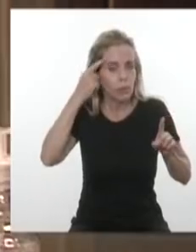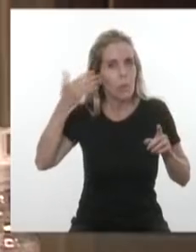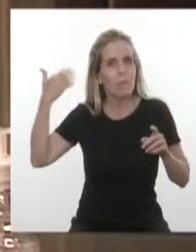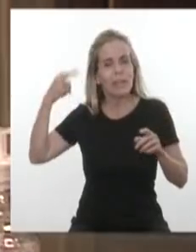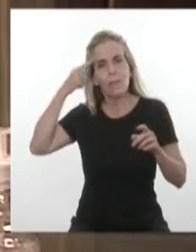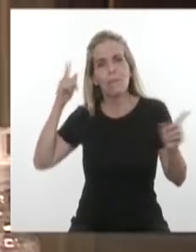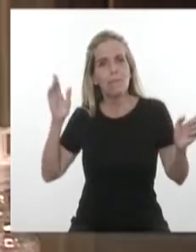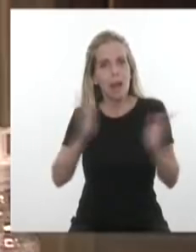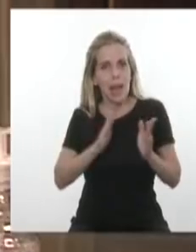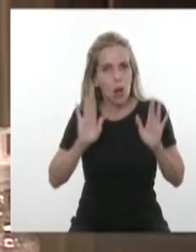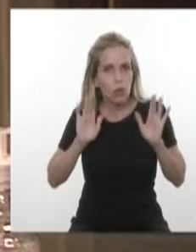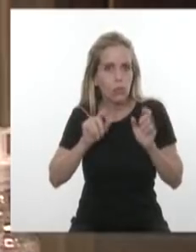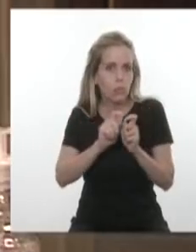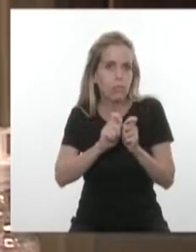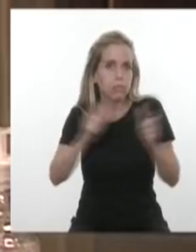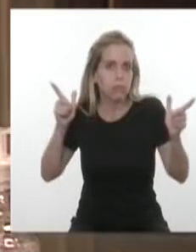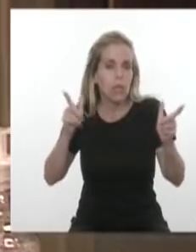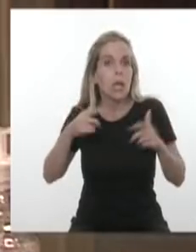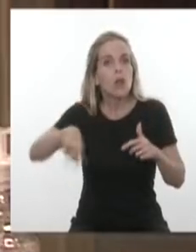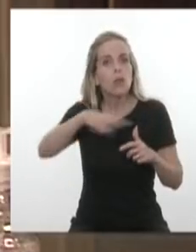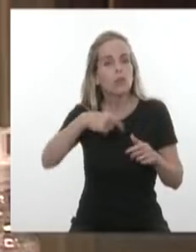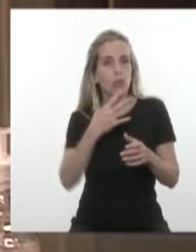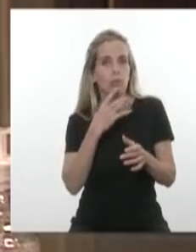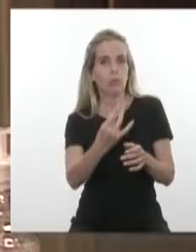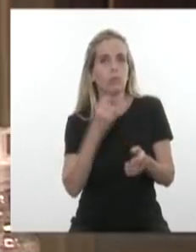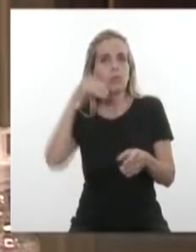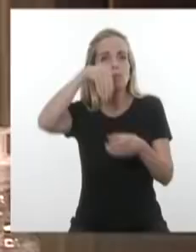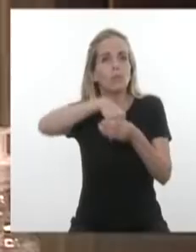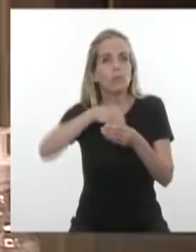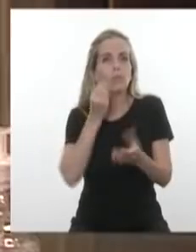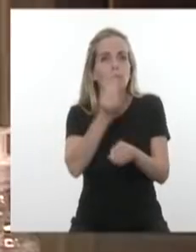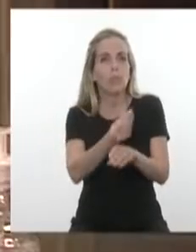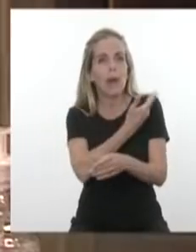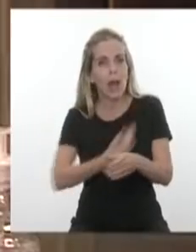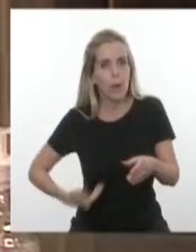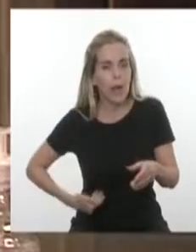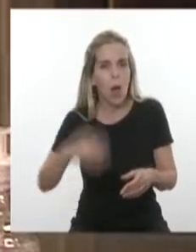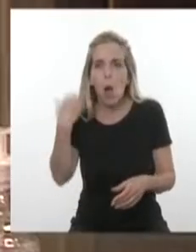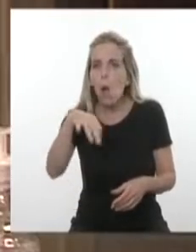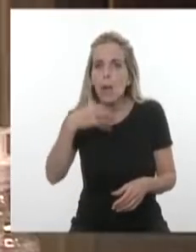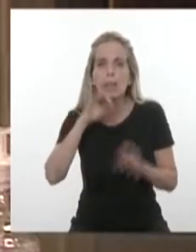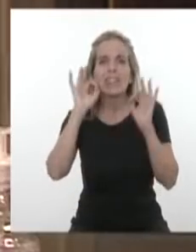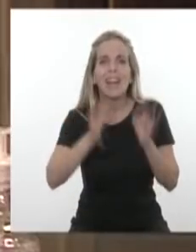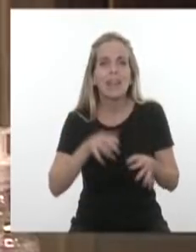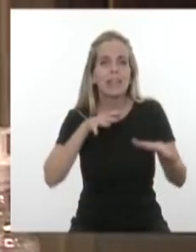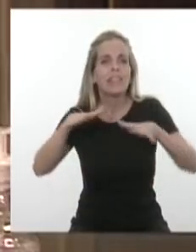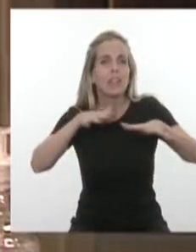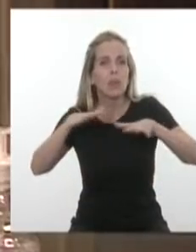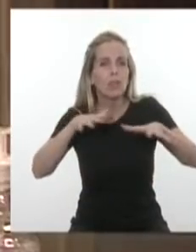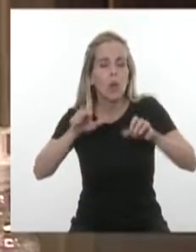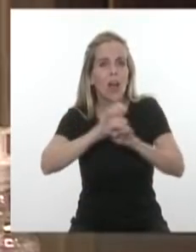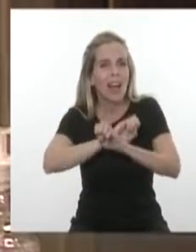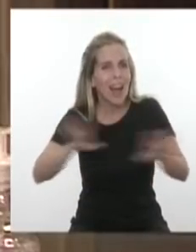quienes fuimos elegidos para gobernar tenemos la obligación de saber que esta situación crítica afecta a toda la